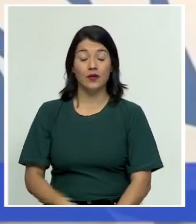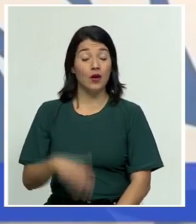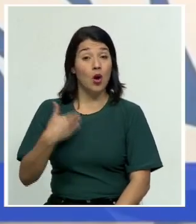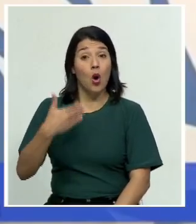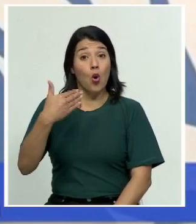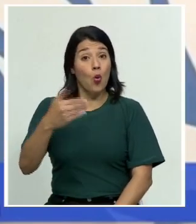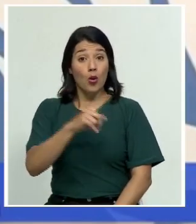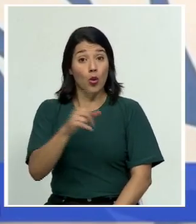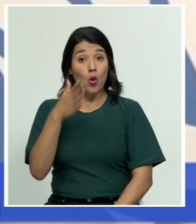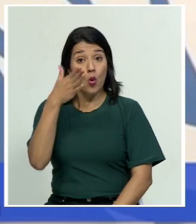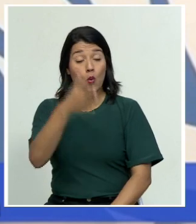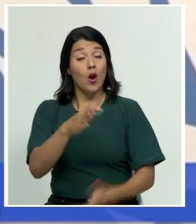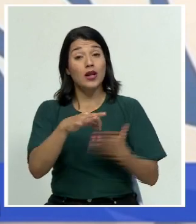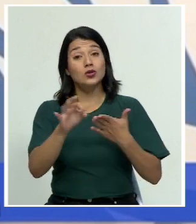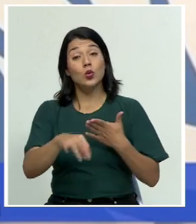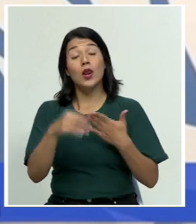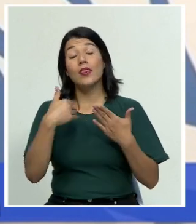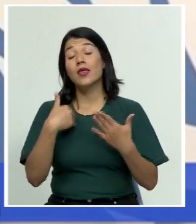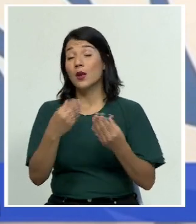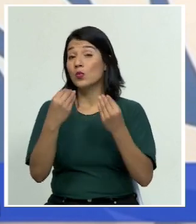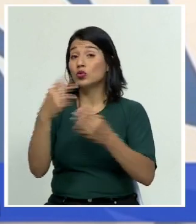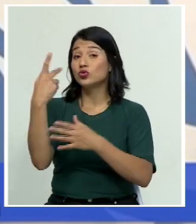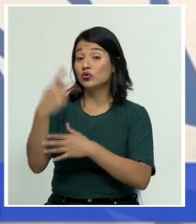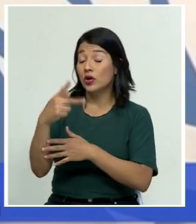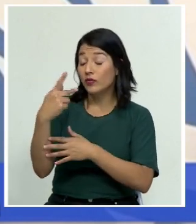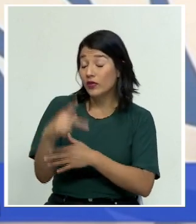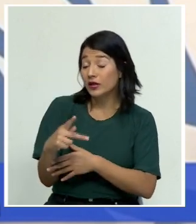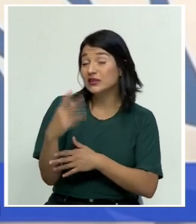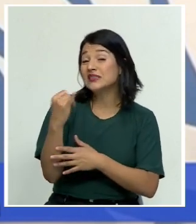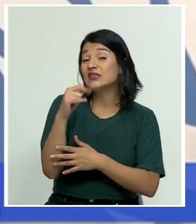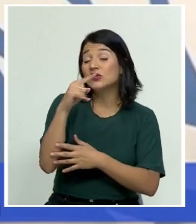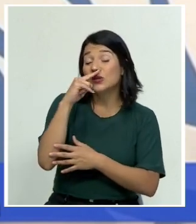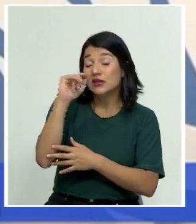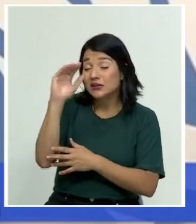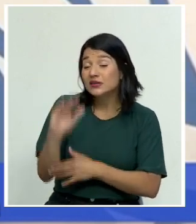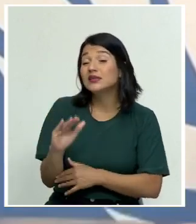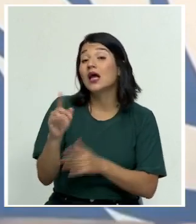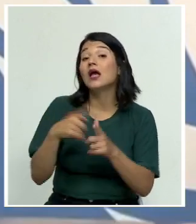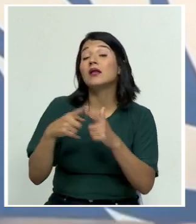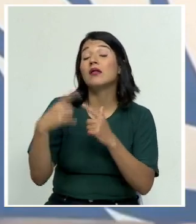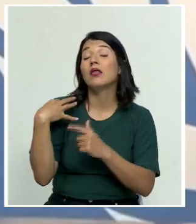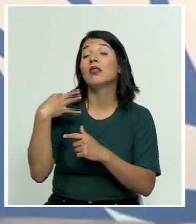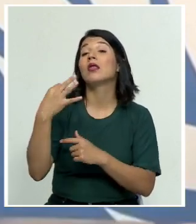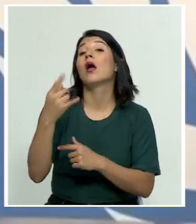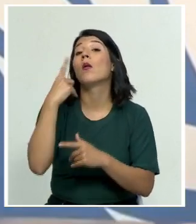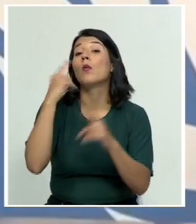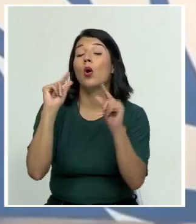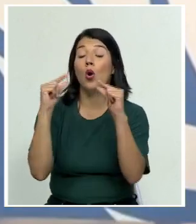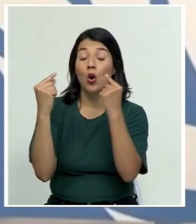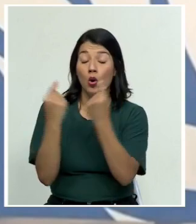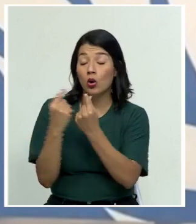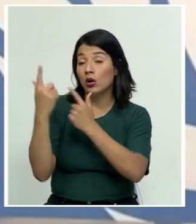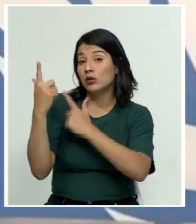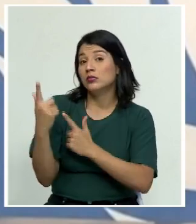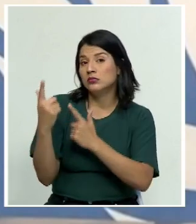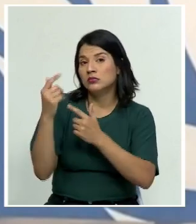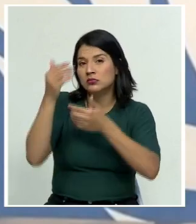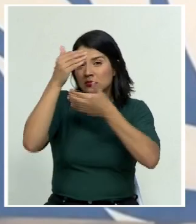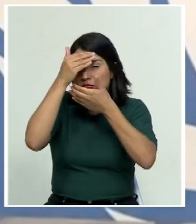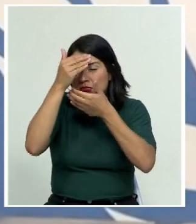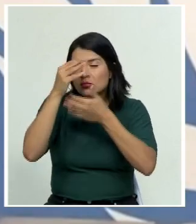vas a la escuela, estás muy expuesto a ser, si eres chico, un reclutado a la fuerza por grupos armados, grupos terroristas, milicias,